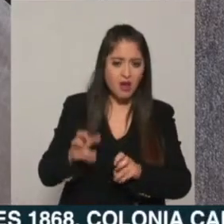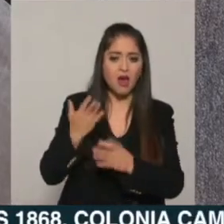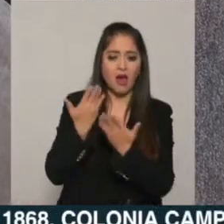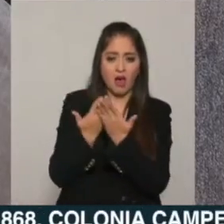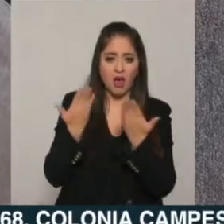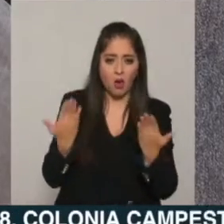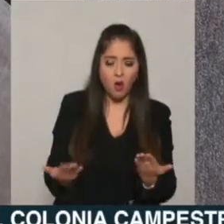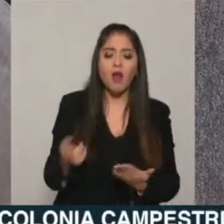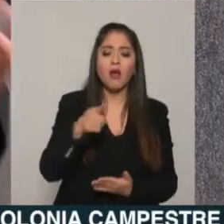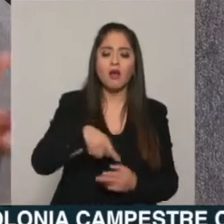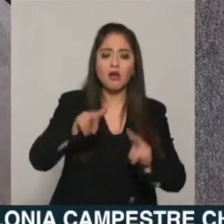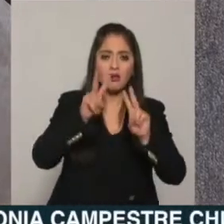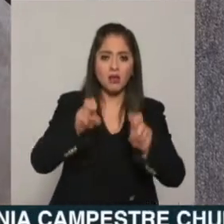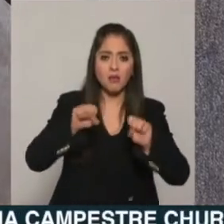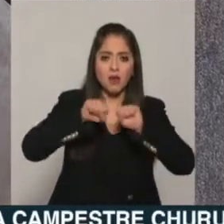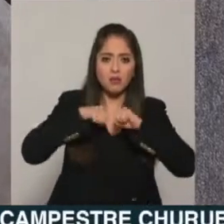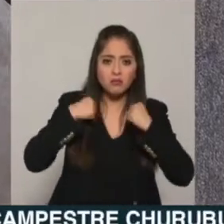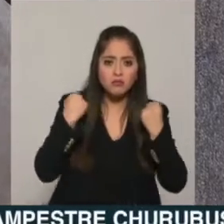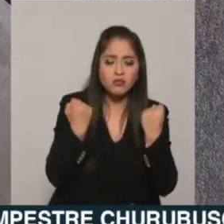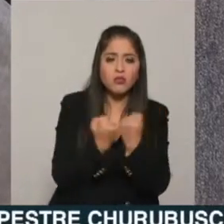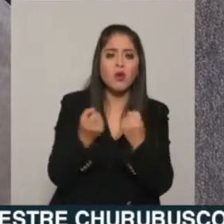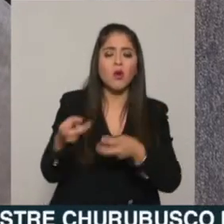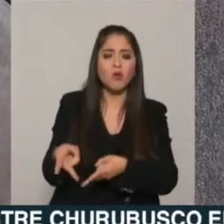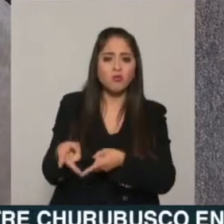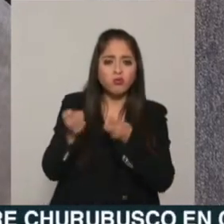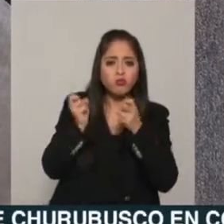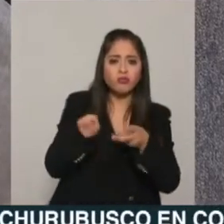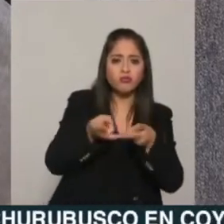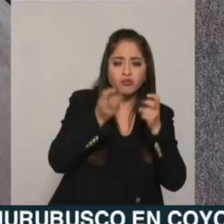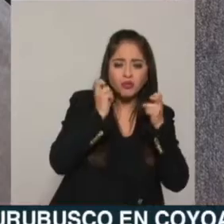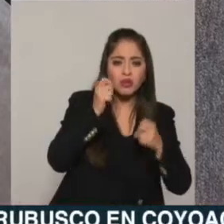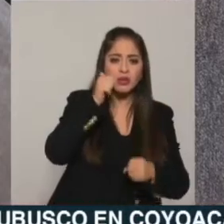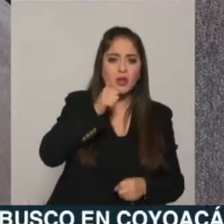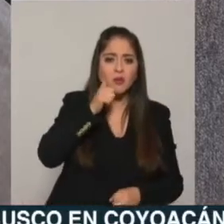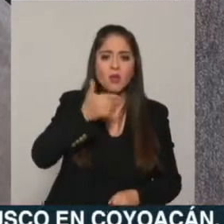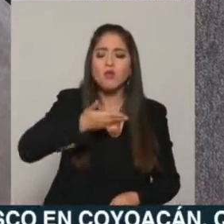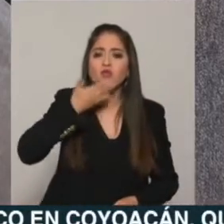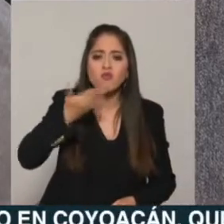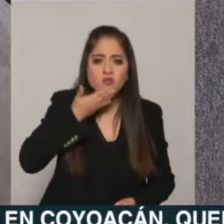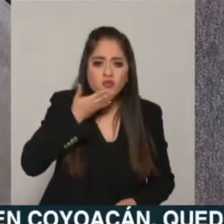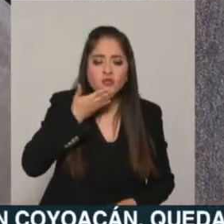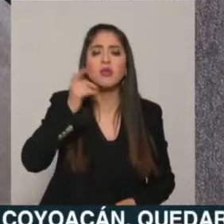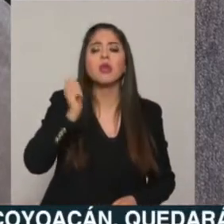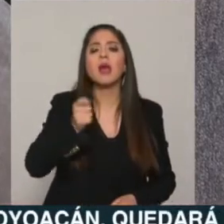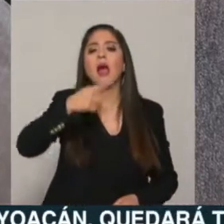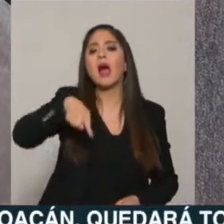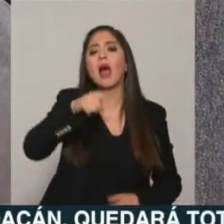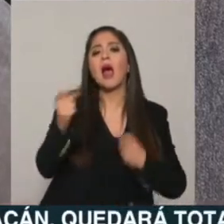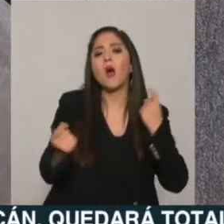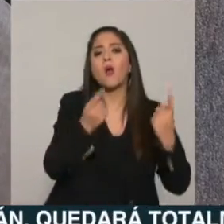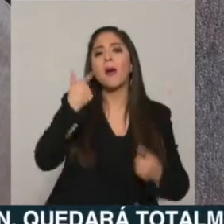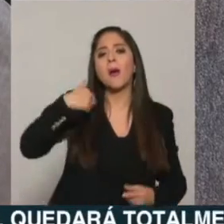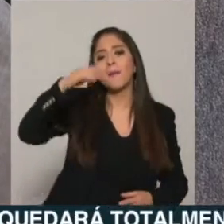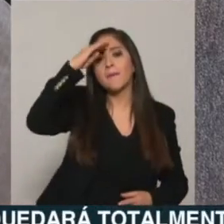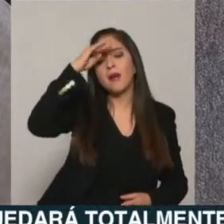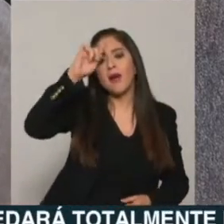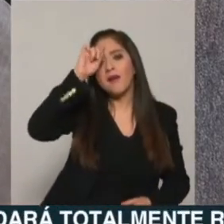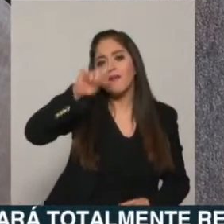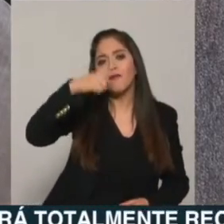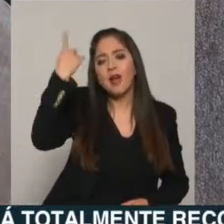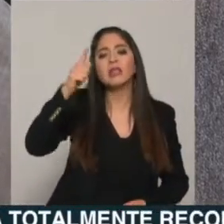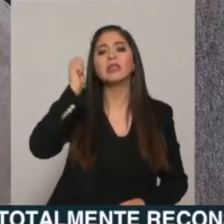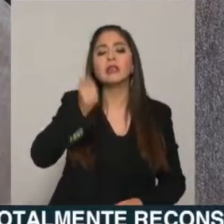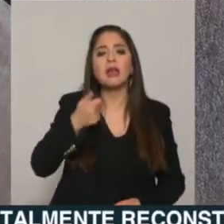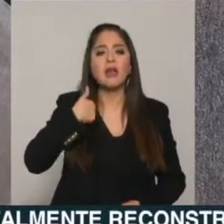delincuencia organizada o desorganizada, ¿verdad? Según la cuestión, pues es fácil de que los jóvenes sean captados por la